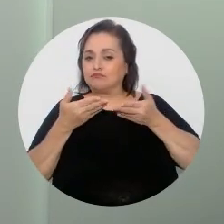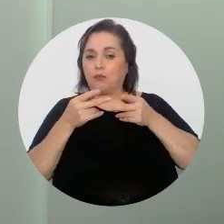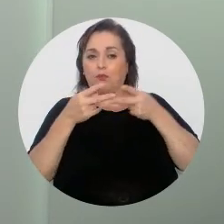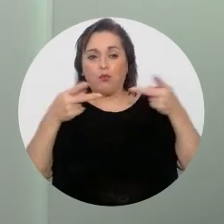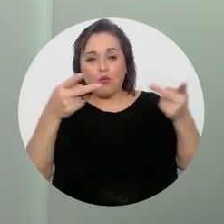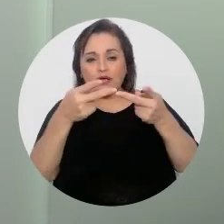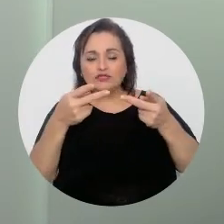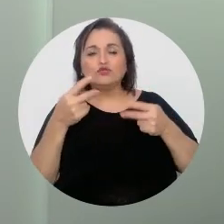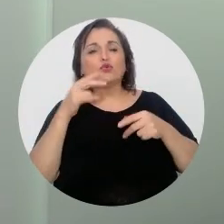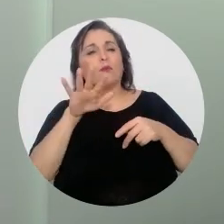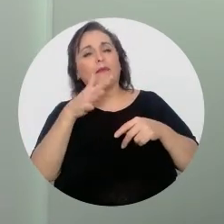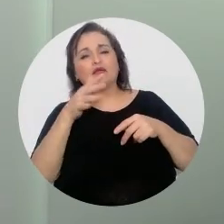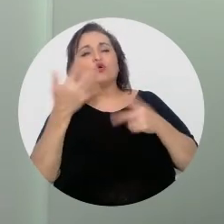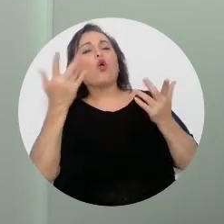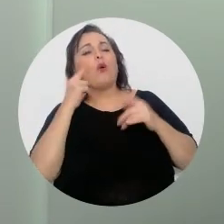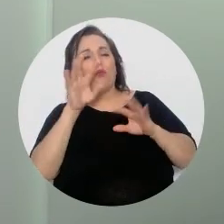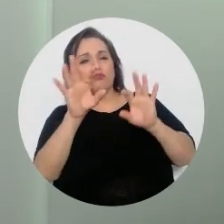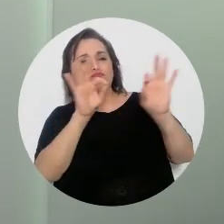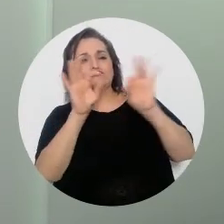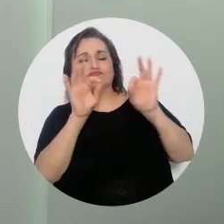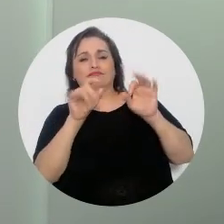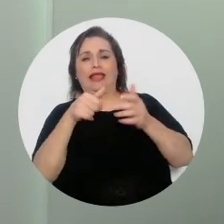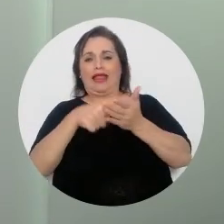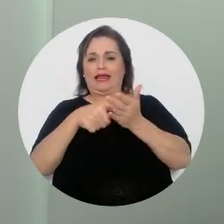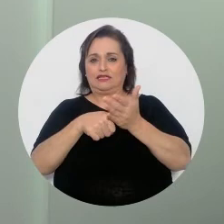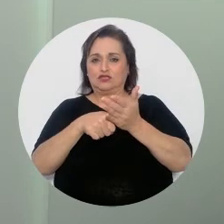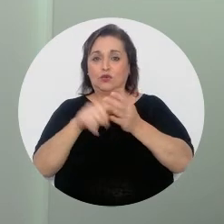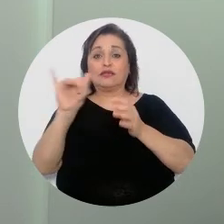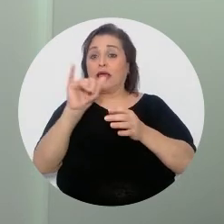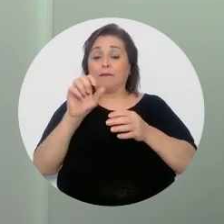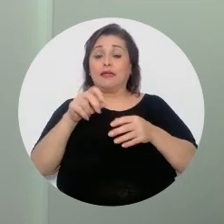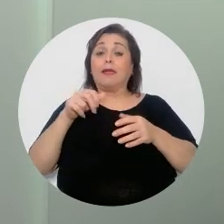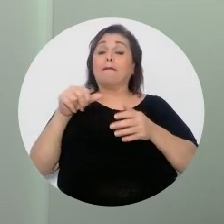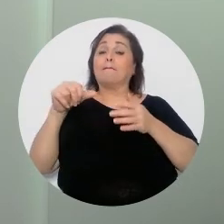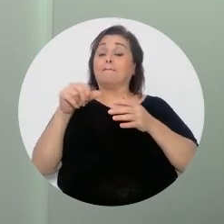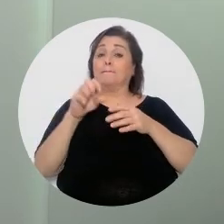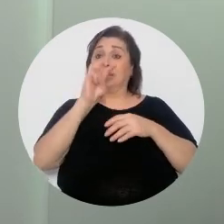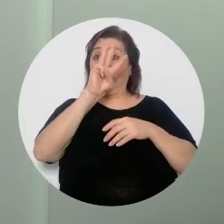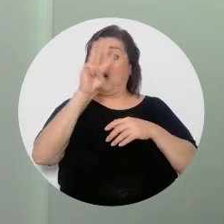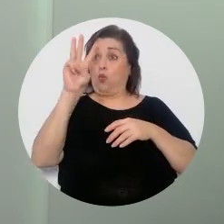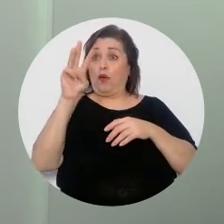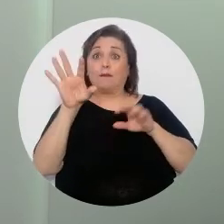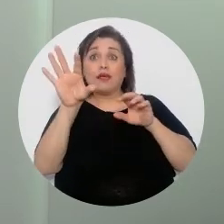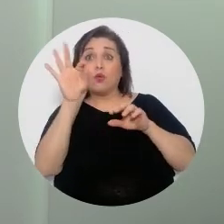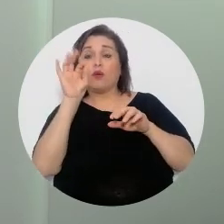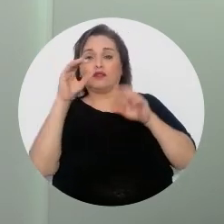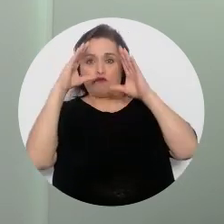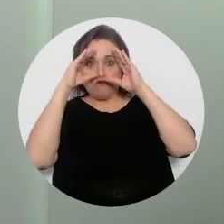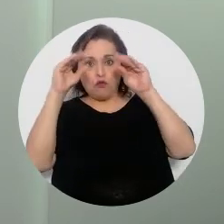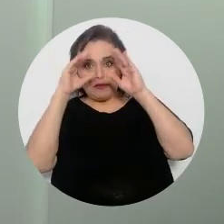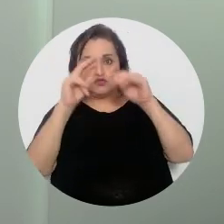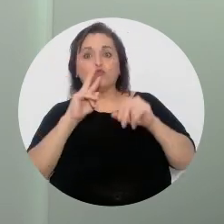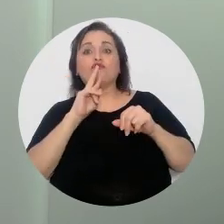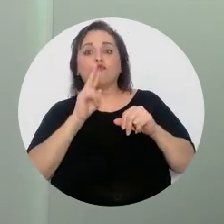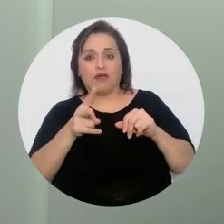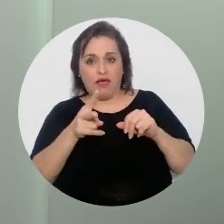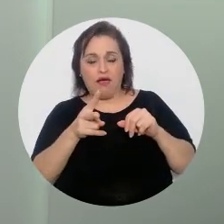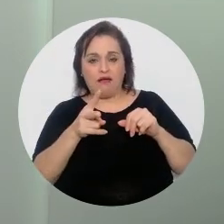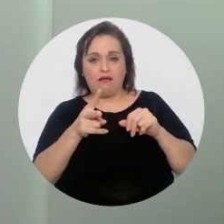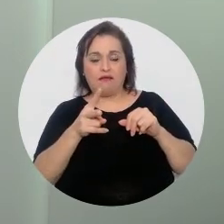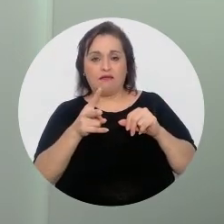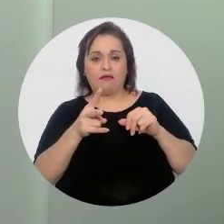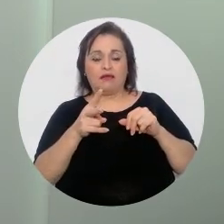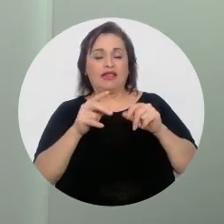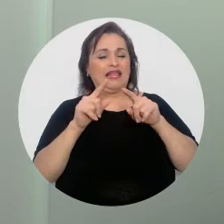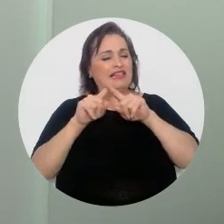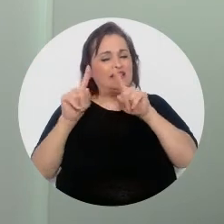a un cargo, y más o menos cómo se determina una elección. Pero también en la página web pueden encontrar información ya real,